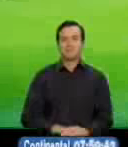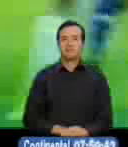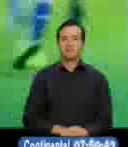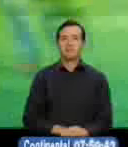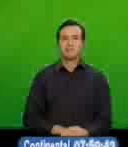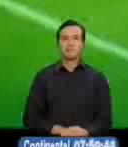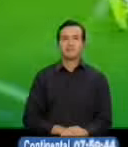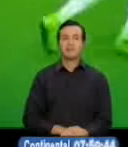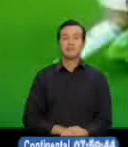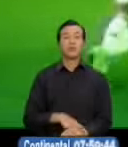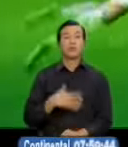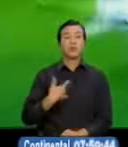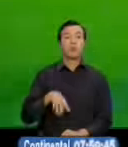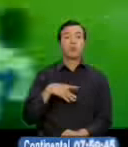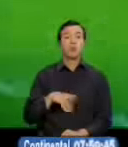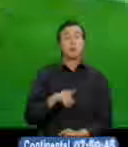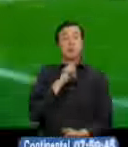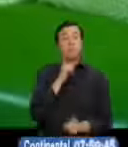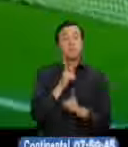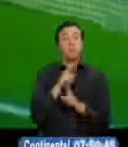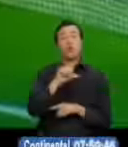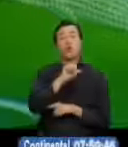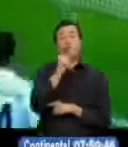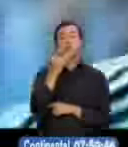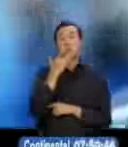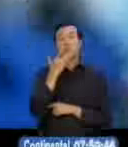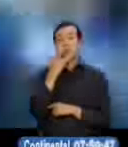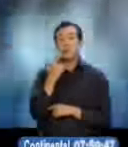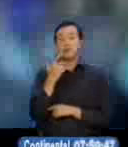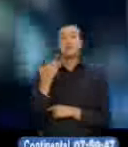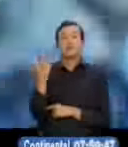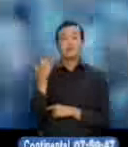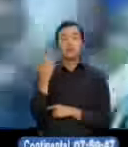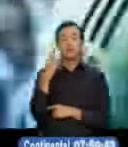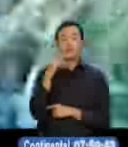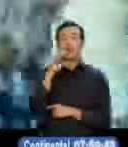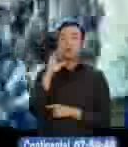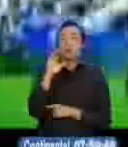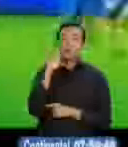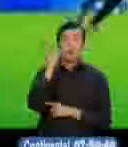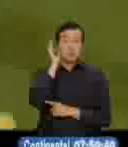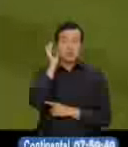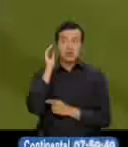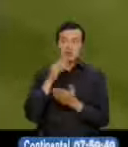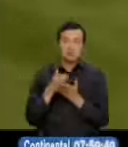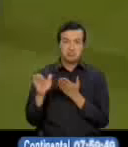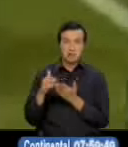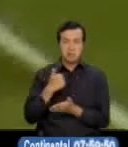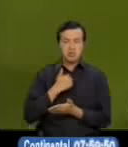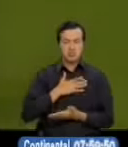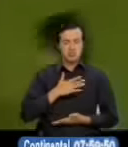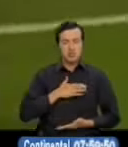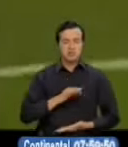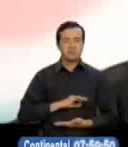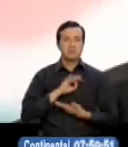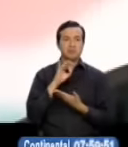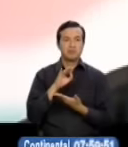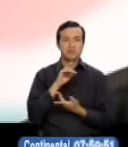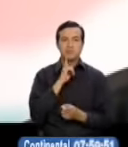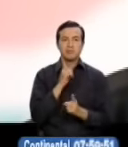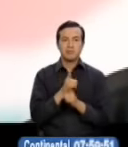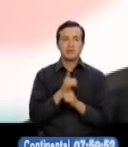Ronaldo, el fenómeno, prefirió a otros en lugar de CR7, incluso a él mismo. This